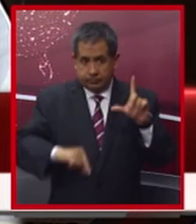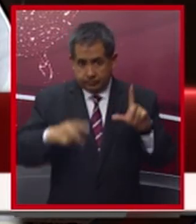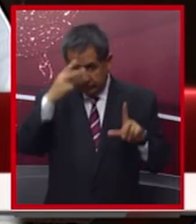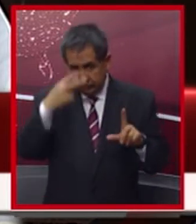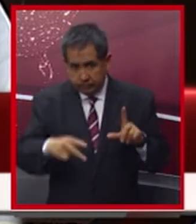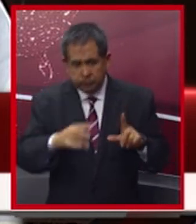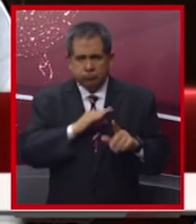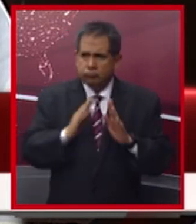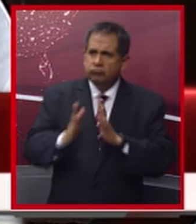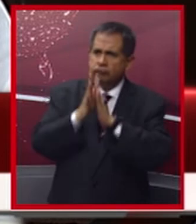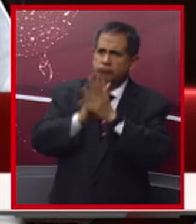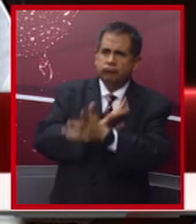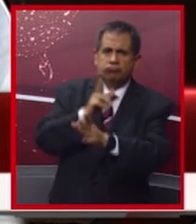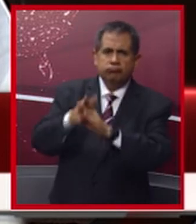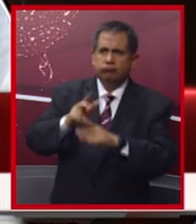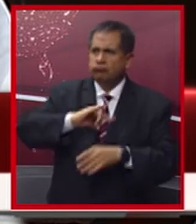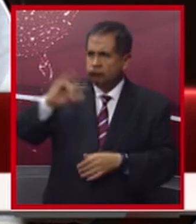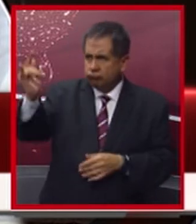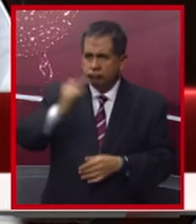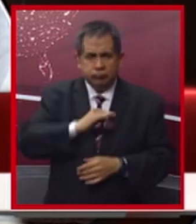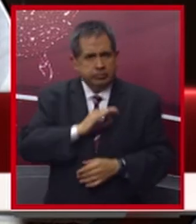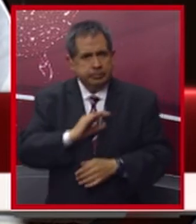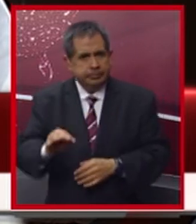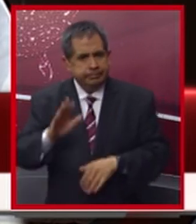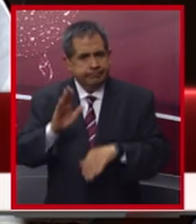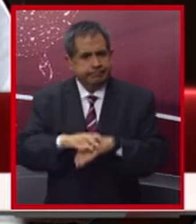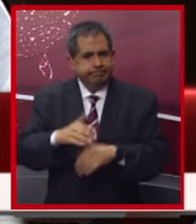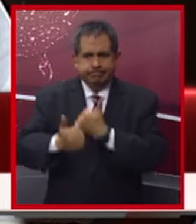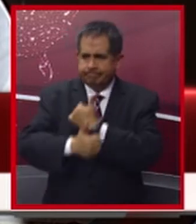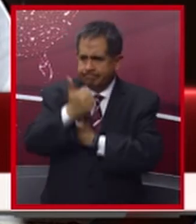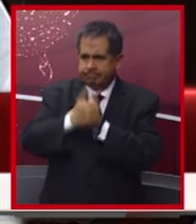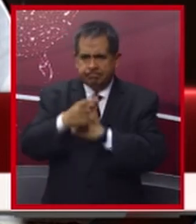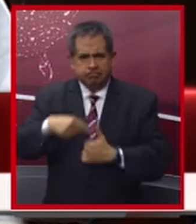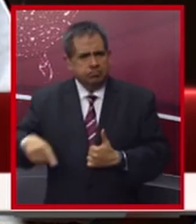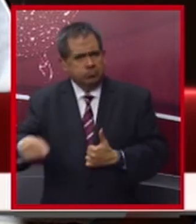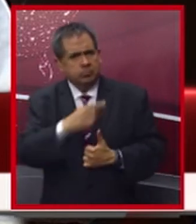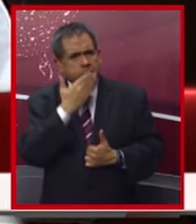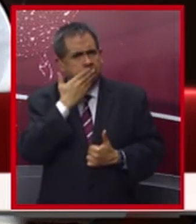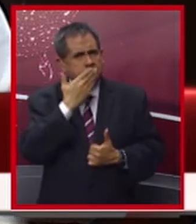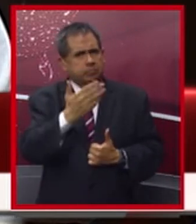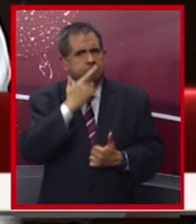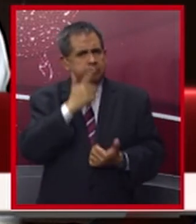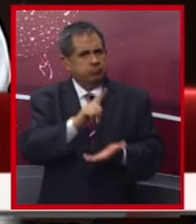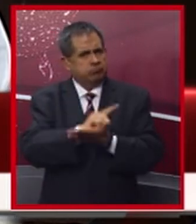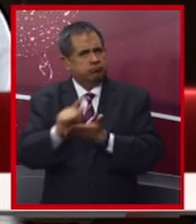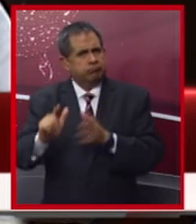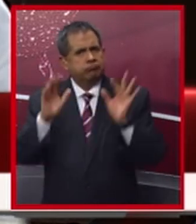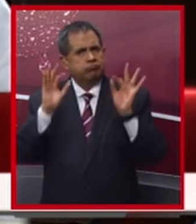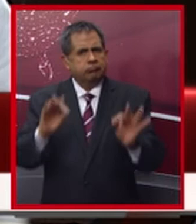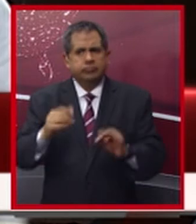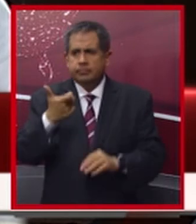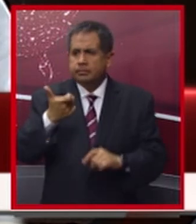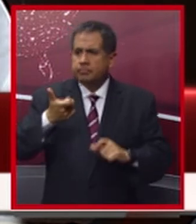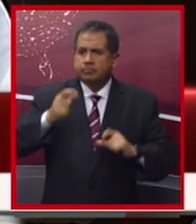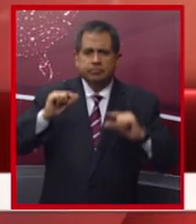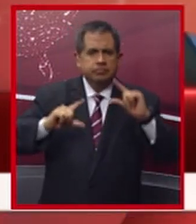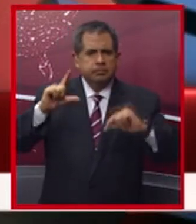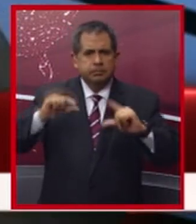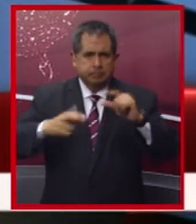puedan participar en el transporte aéreo, lo que fortalecerá la competitividad en el mercado y la reducción de costos